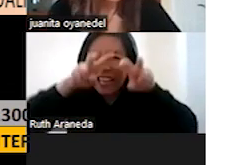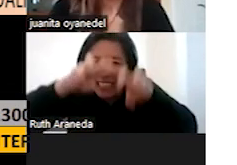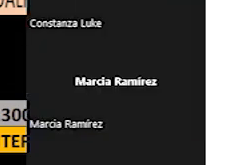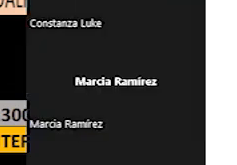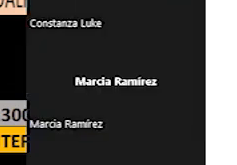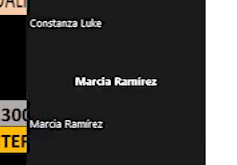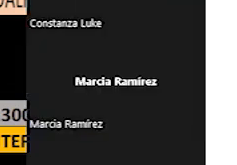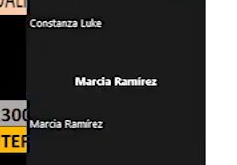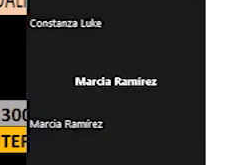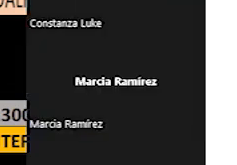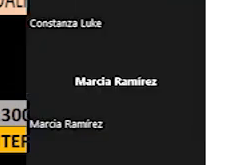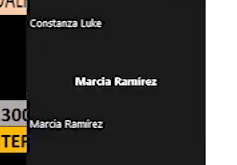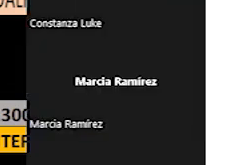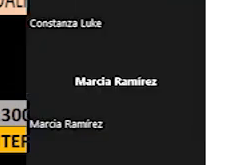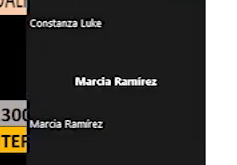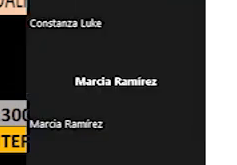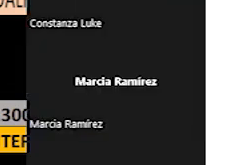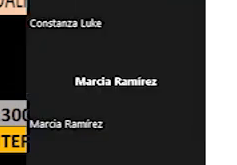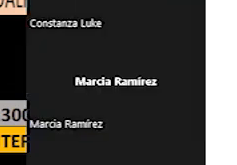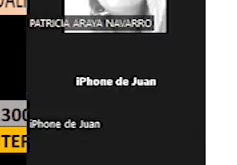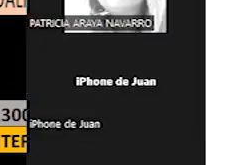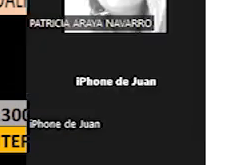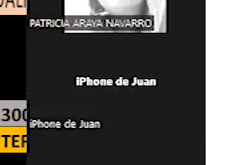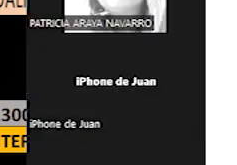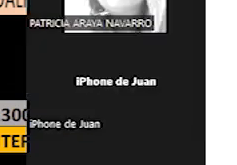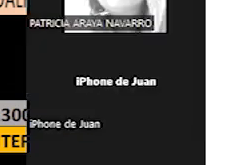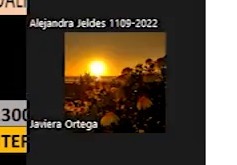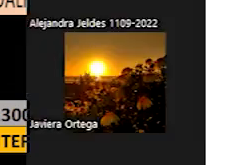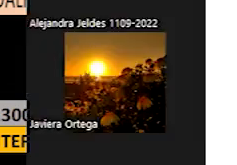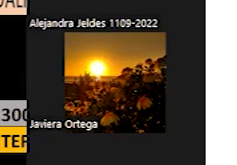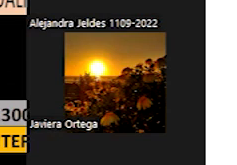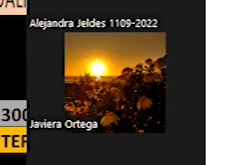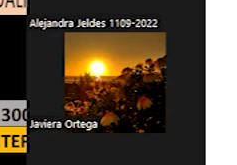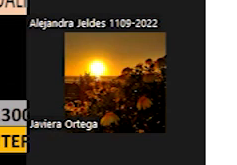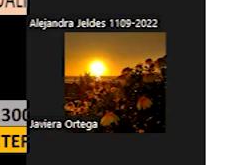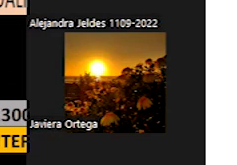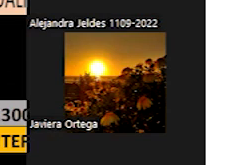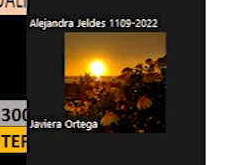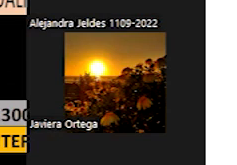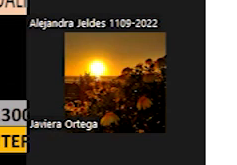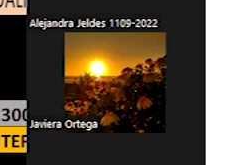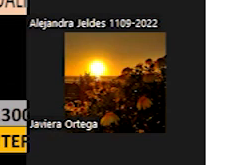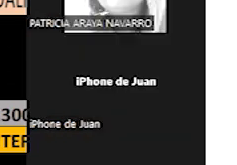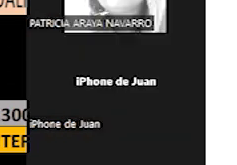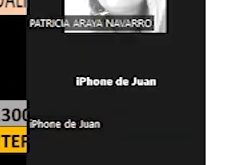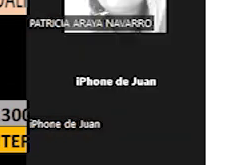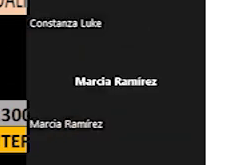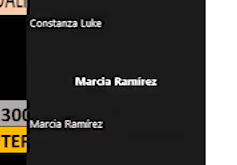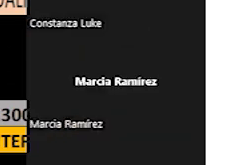agricultura. Y abajo definimos un poco más finamente estos últimos 2.000 años. Si se fijan, hay un periodo alfarero temprano